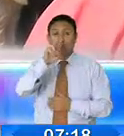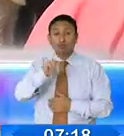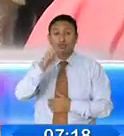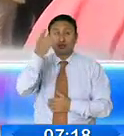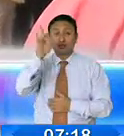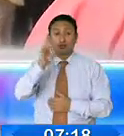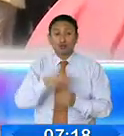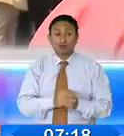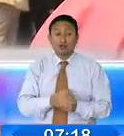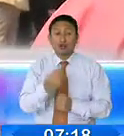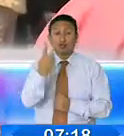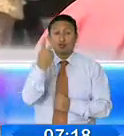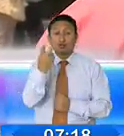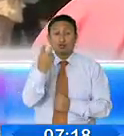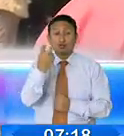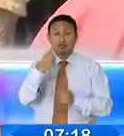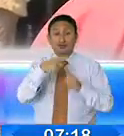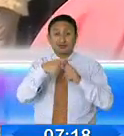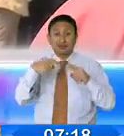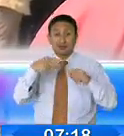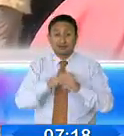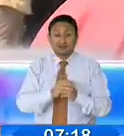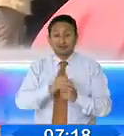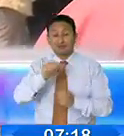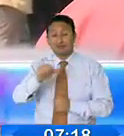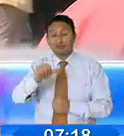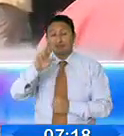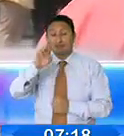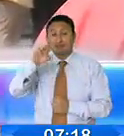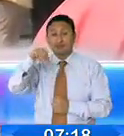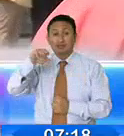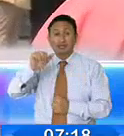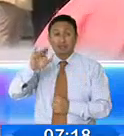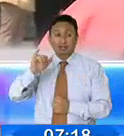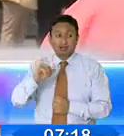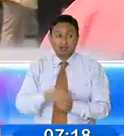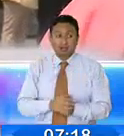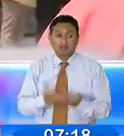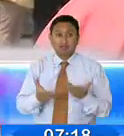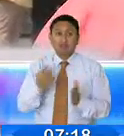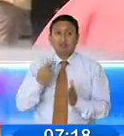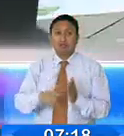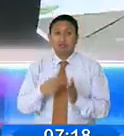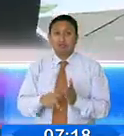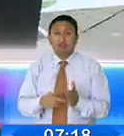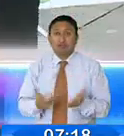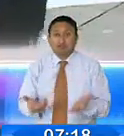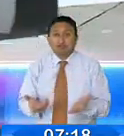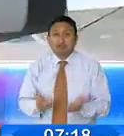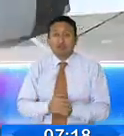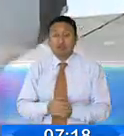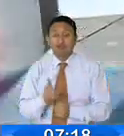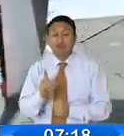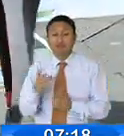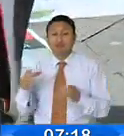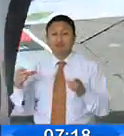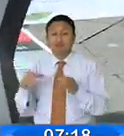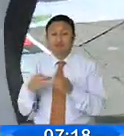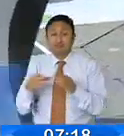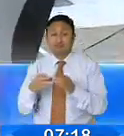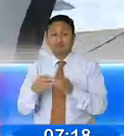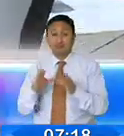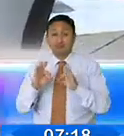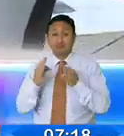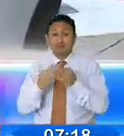a las 12 y media de la tarde en el sector de la Armeña. Desde ahí no sabemos absolutamente nada. La Asociación de Familiares y Amigos de